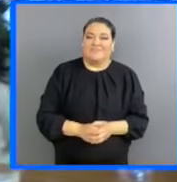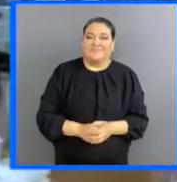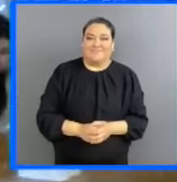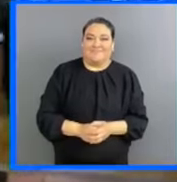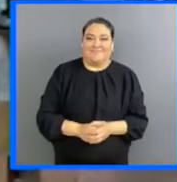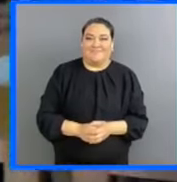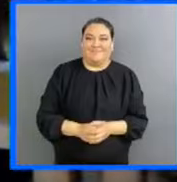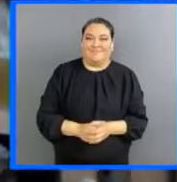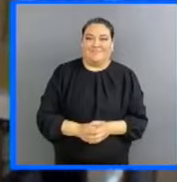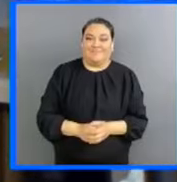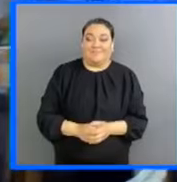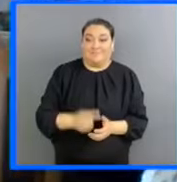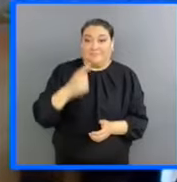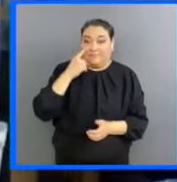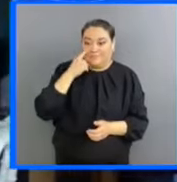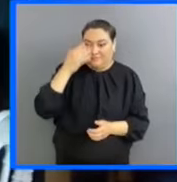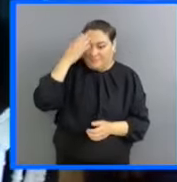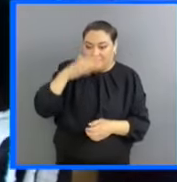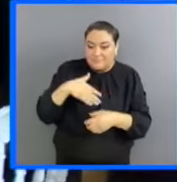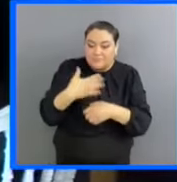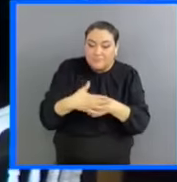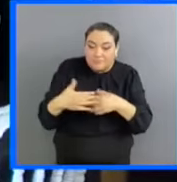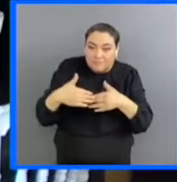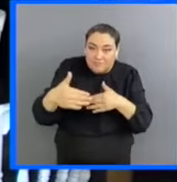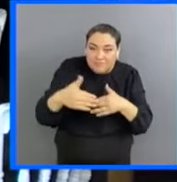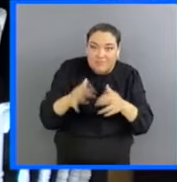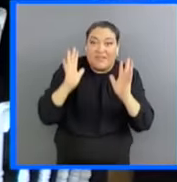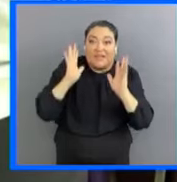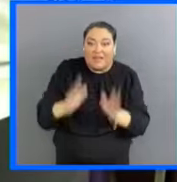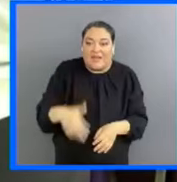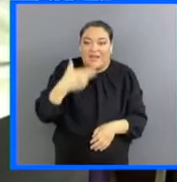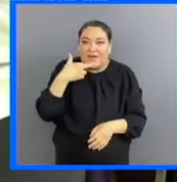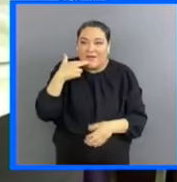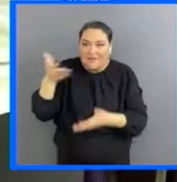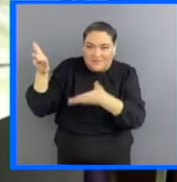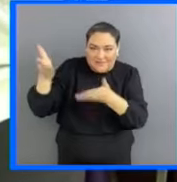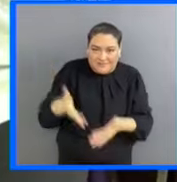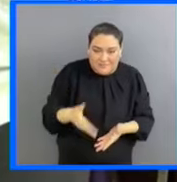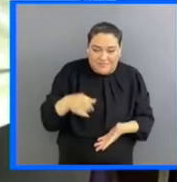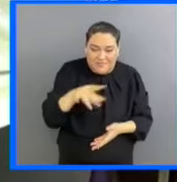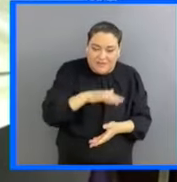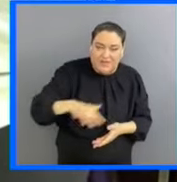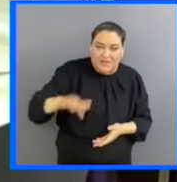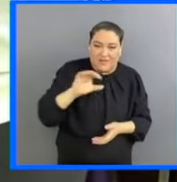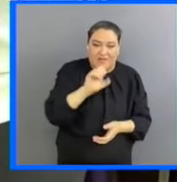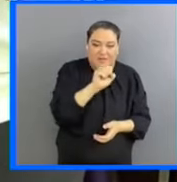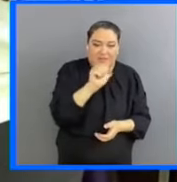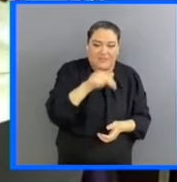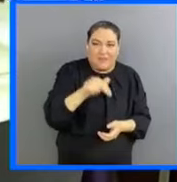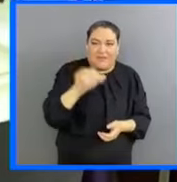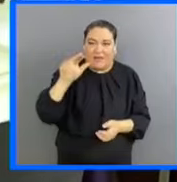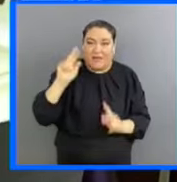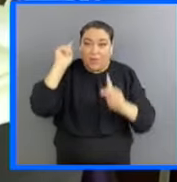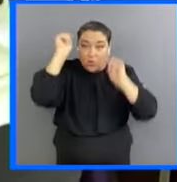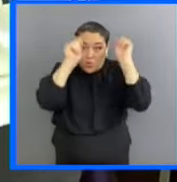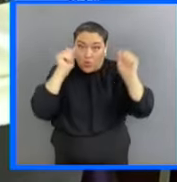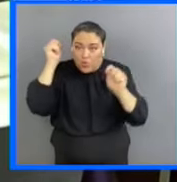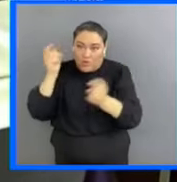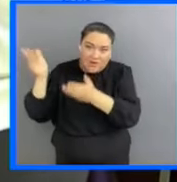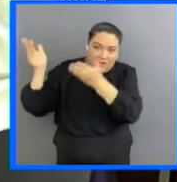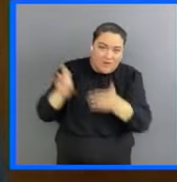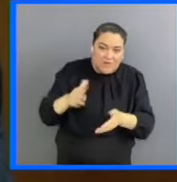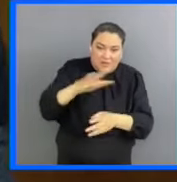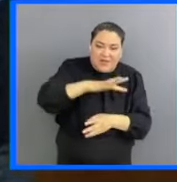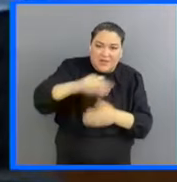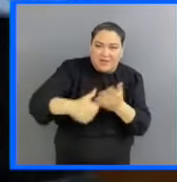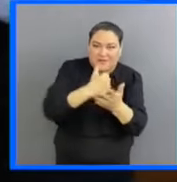Enrique ya se prepara para recibir en su restaurante, ubicado en la colonia San Ángel, a los turistas que llegarán a la Ciudad de México